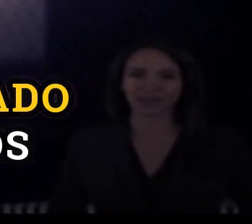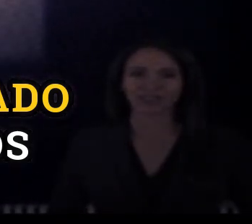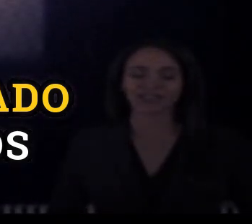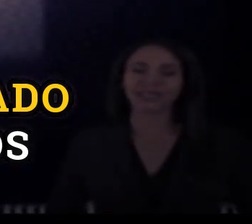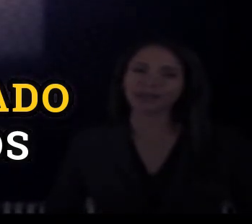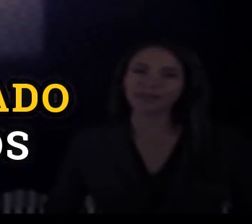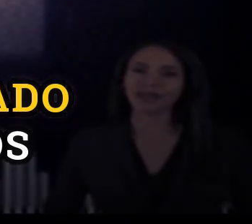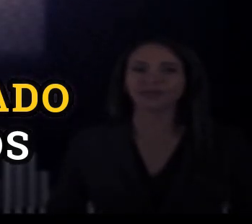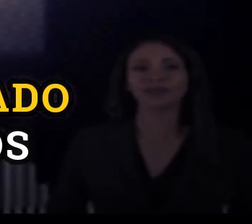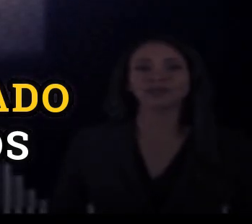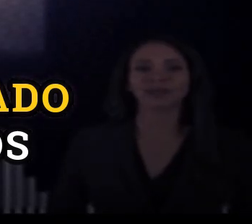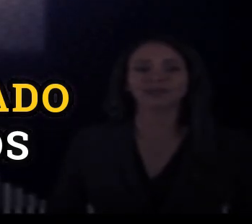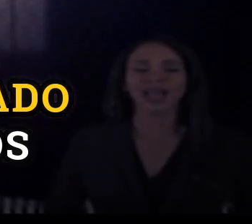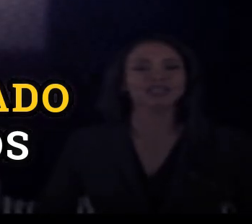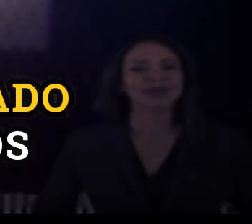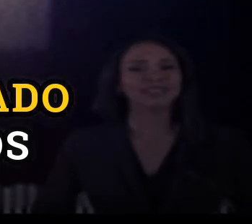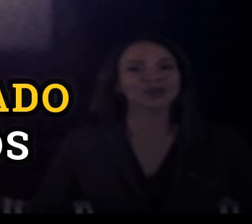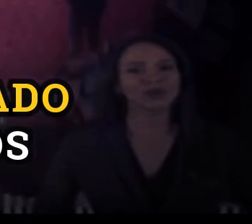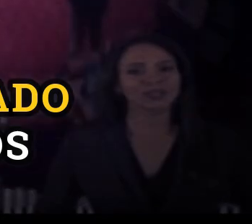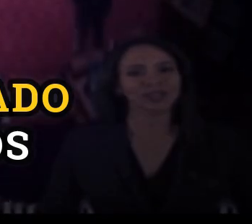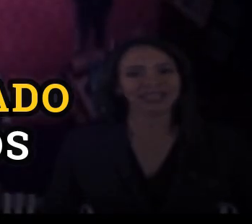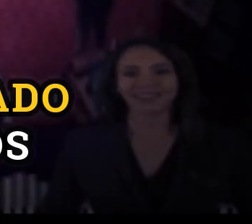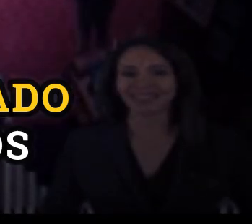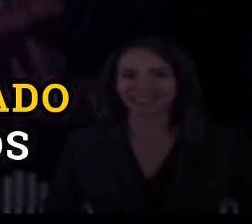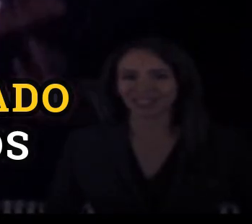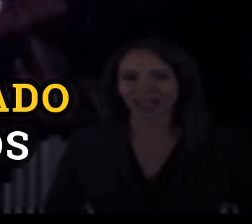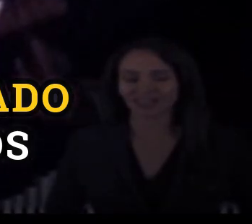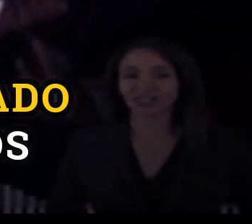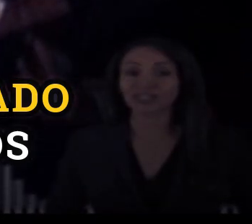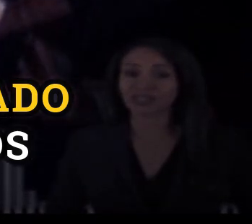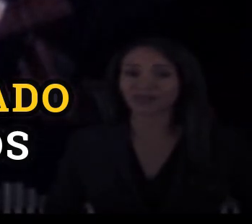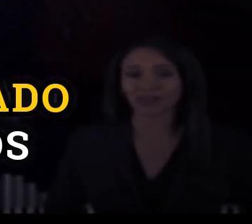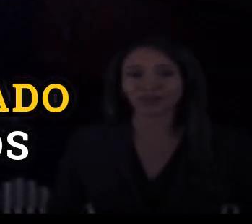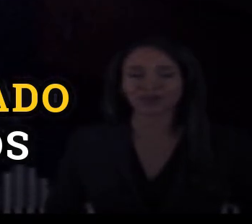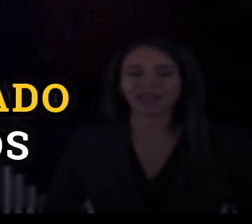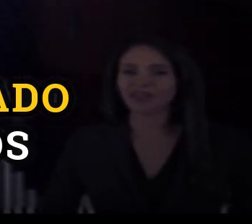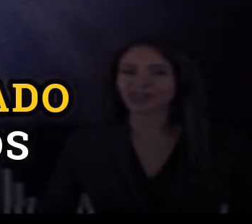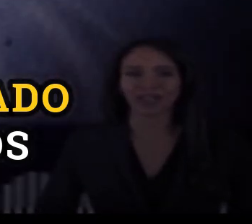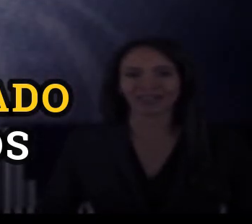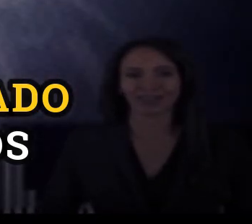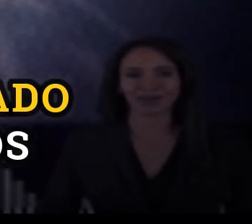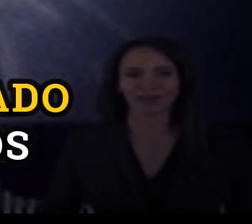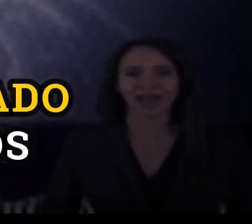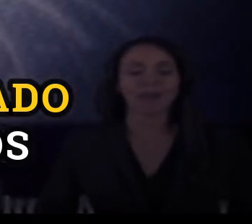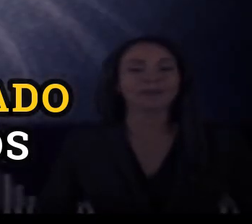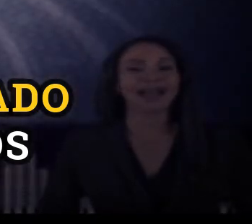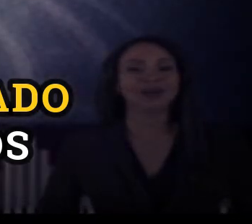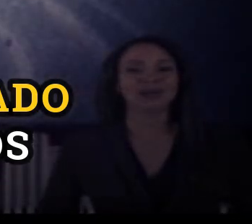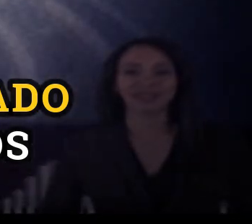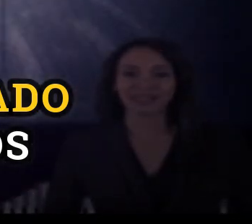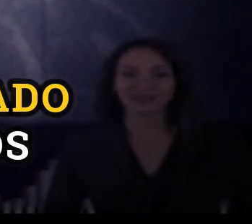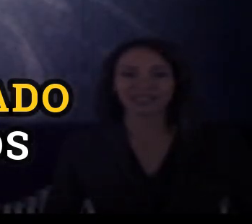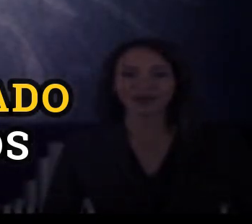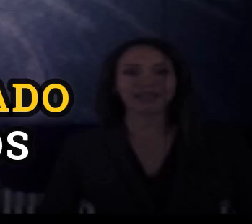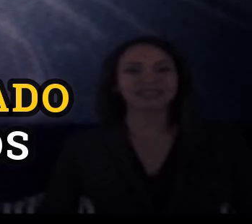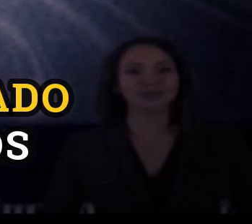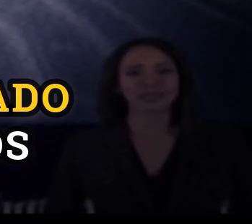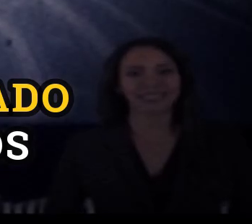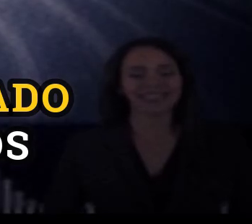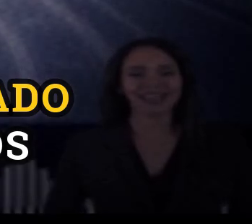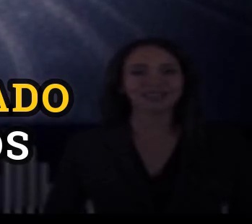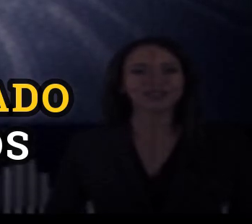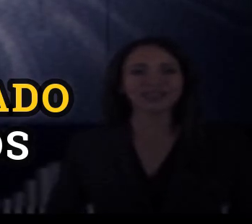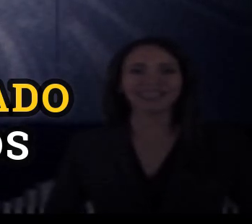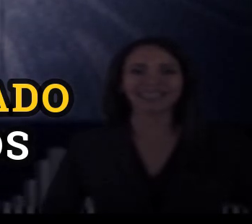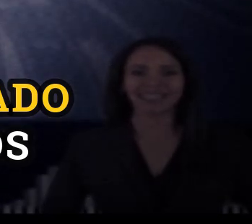patria y la miseria que pagan mientras vemos mujeres embarazadas a las que mandan de regreso a su casa cuando ya están con siete ocho de dilatación porque tienen que obviamente en